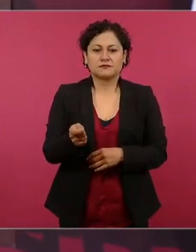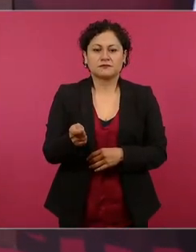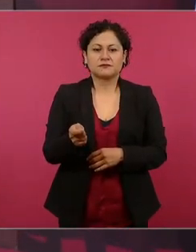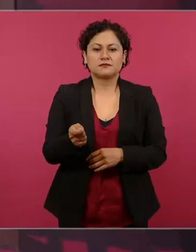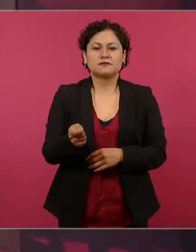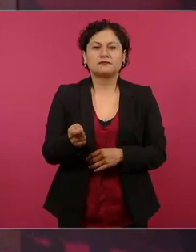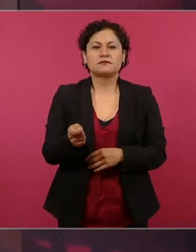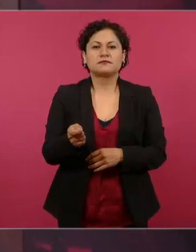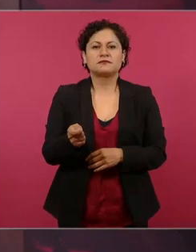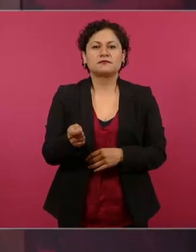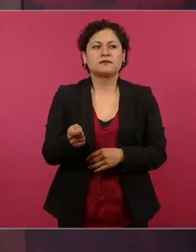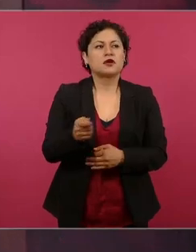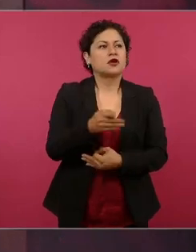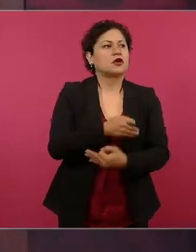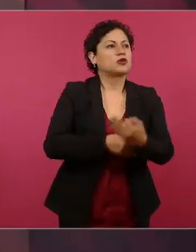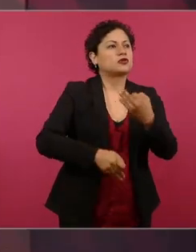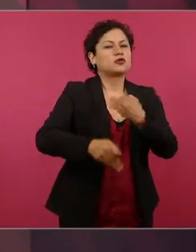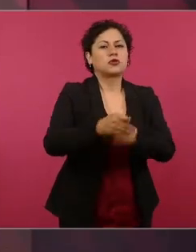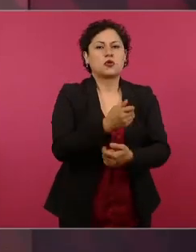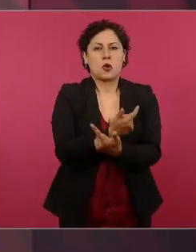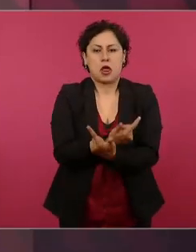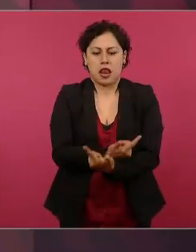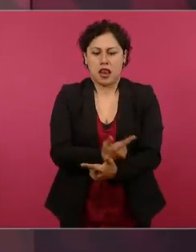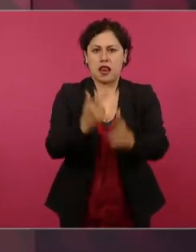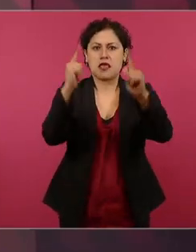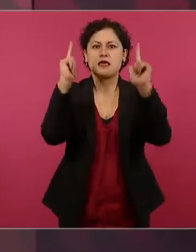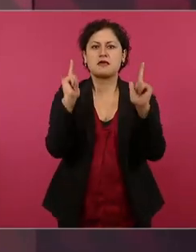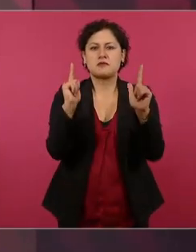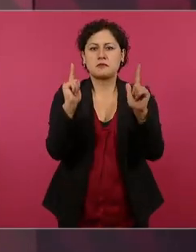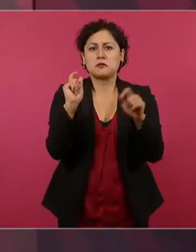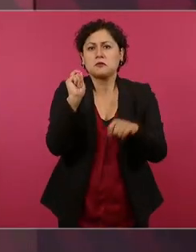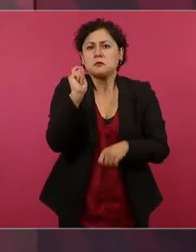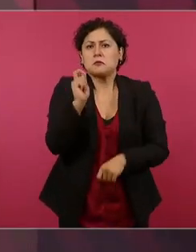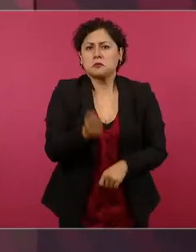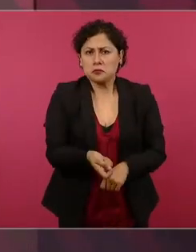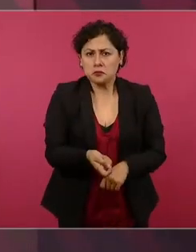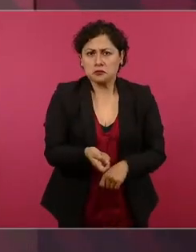actuar con libertad y disentir,